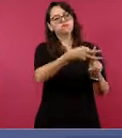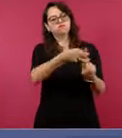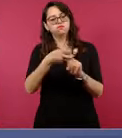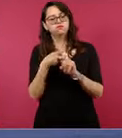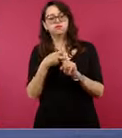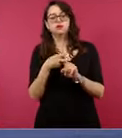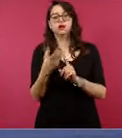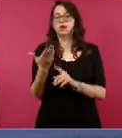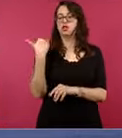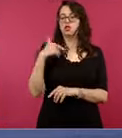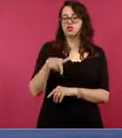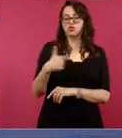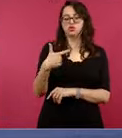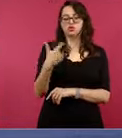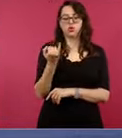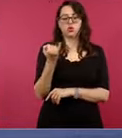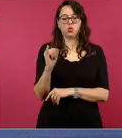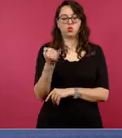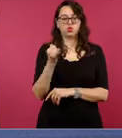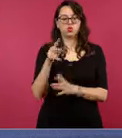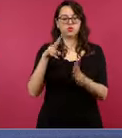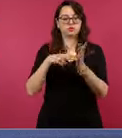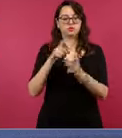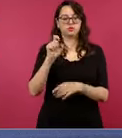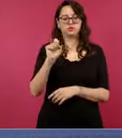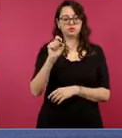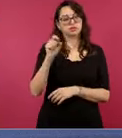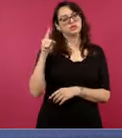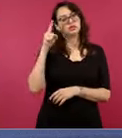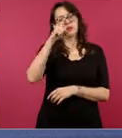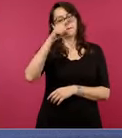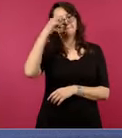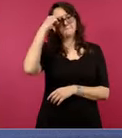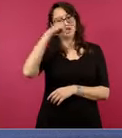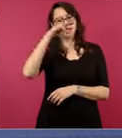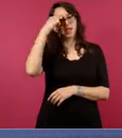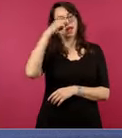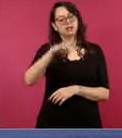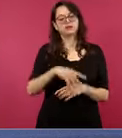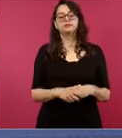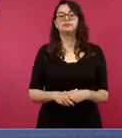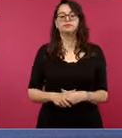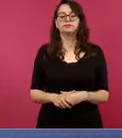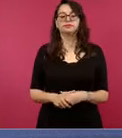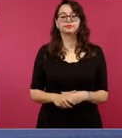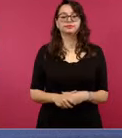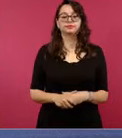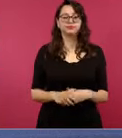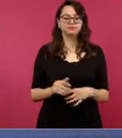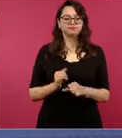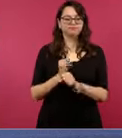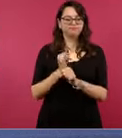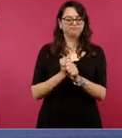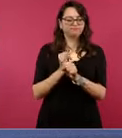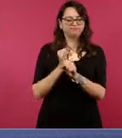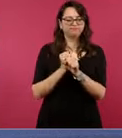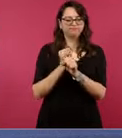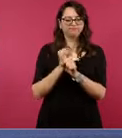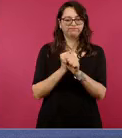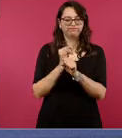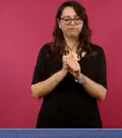el 12 de junio del 2020 en Mexicali, Baja California. De acuerdo con las investigaciones de la Fiscalía